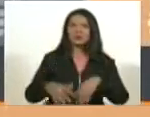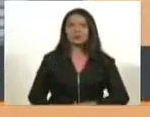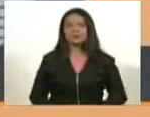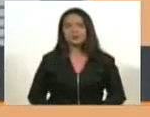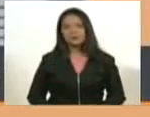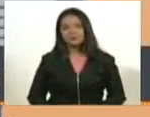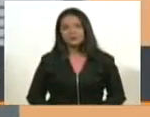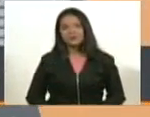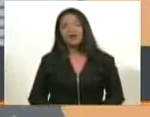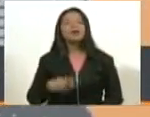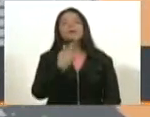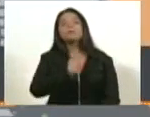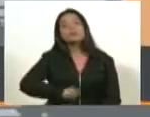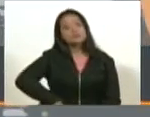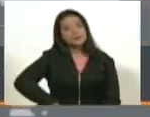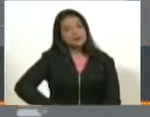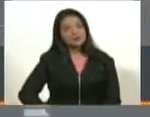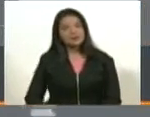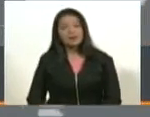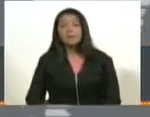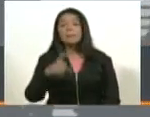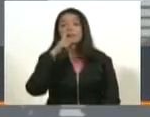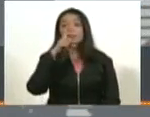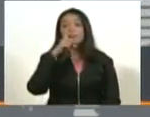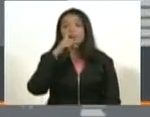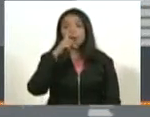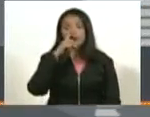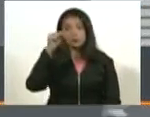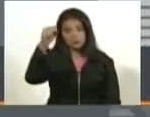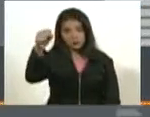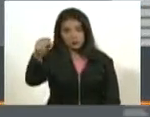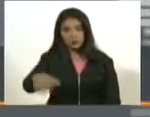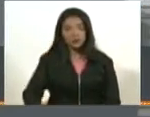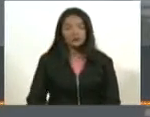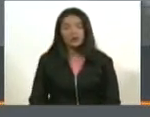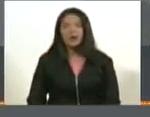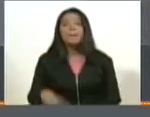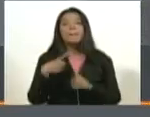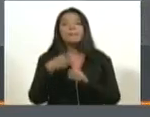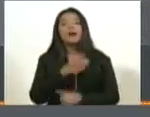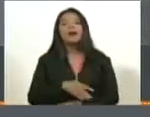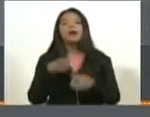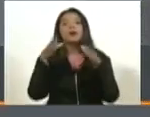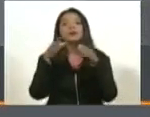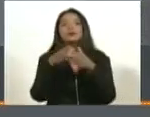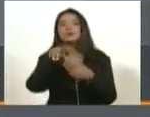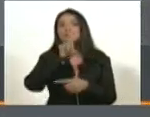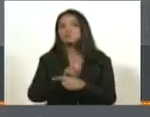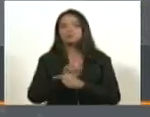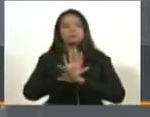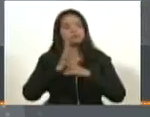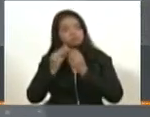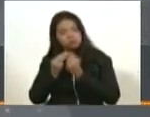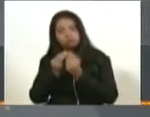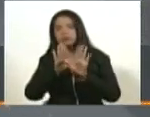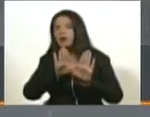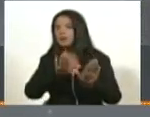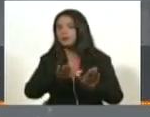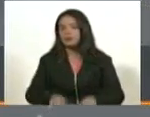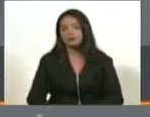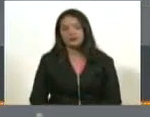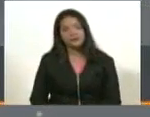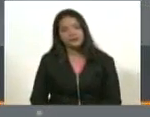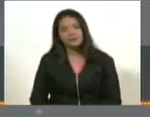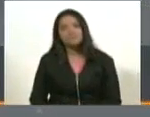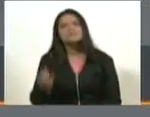El presidente Maduro y la comisión por unanimidad lo acompaña en